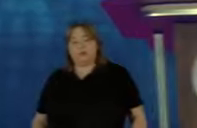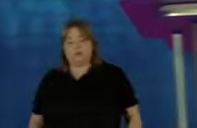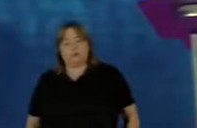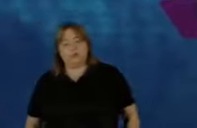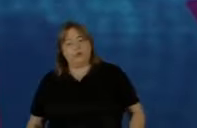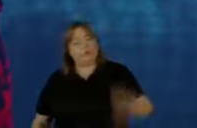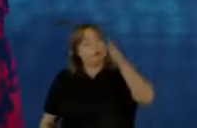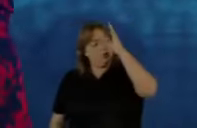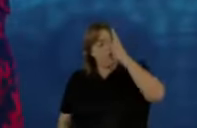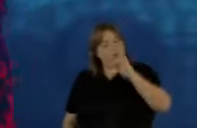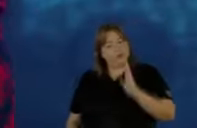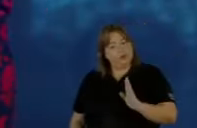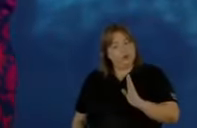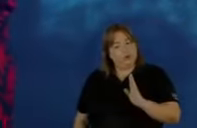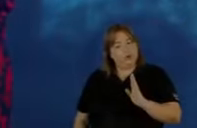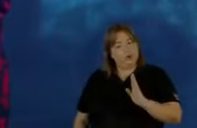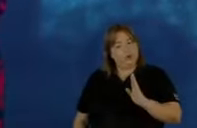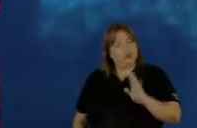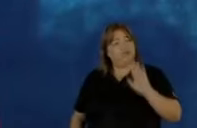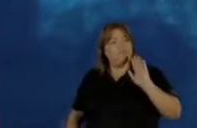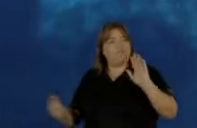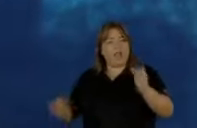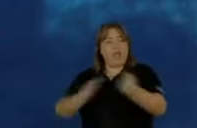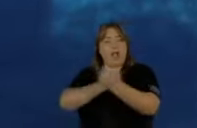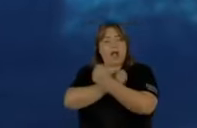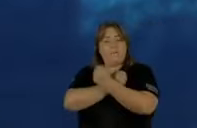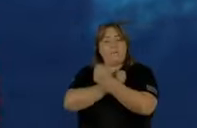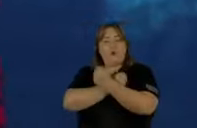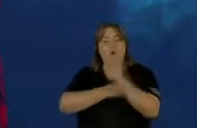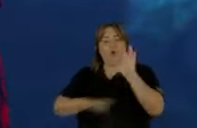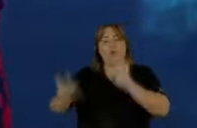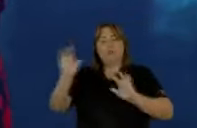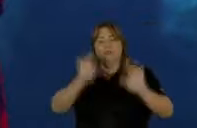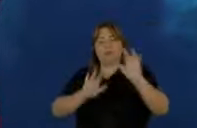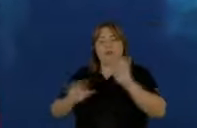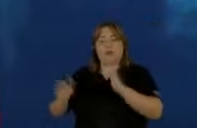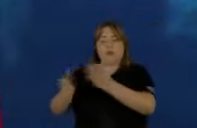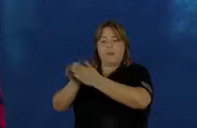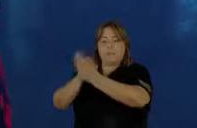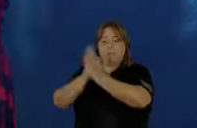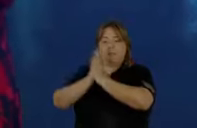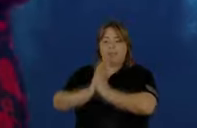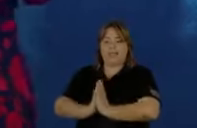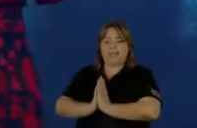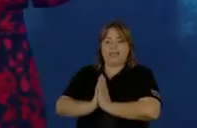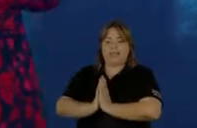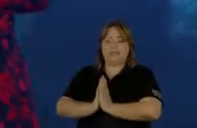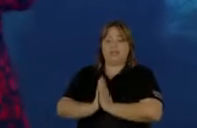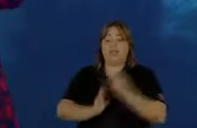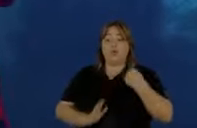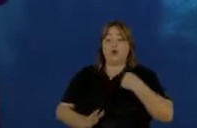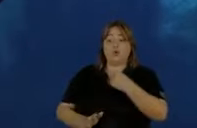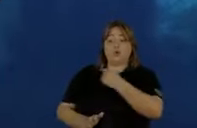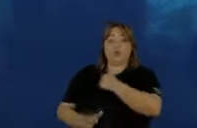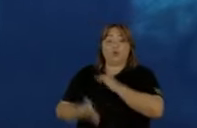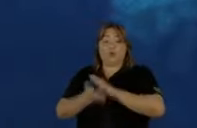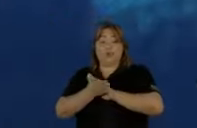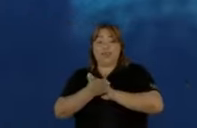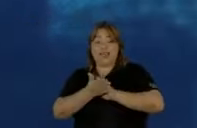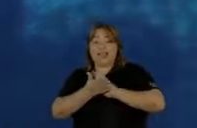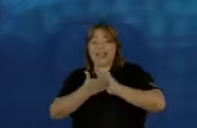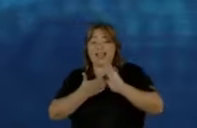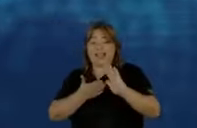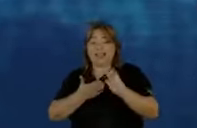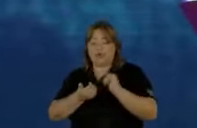que Dios en su inmenso amor y misericordia nos pide a nosotros que mantengamos pura la relación familiar.